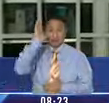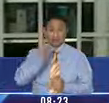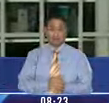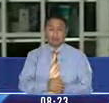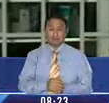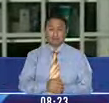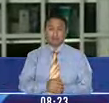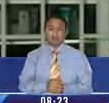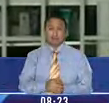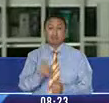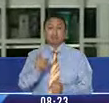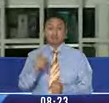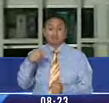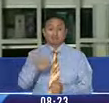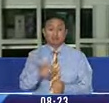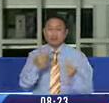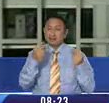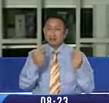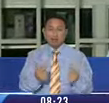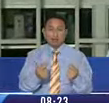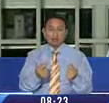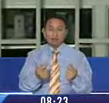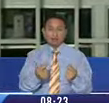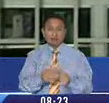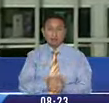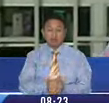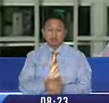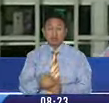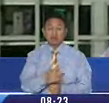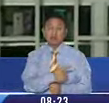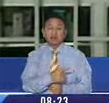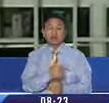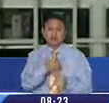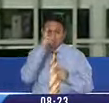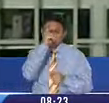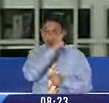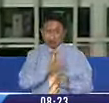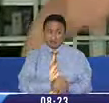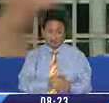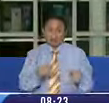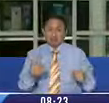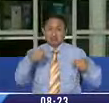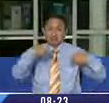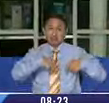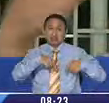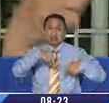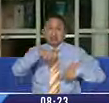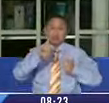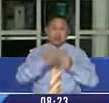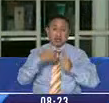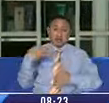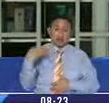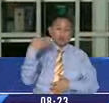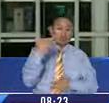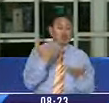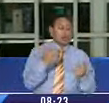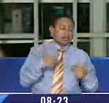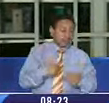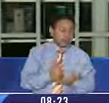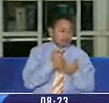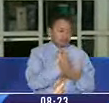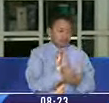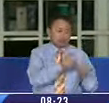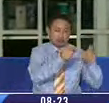debe solucionar las cosas, pero rápido, porque no es tan difícil. Solo tienen que tener voluntad, tienen que querer y mandar